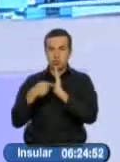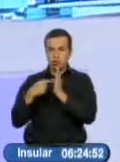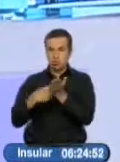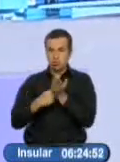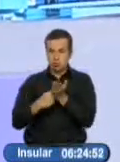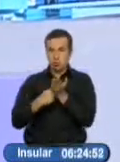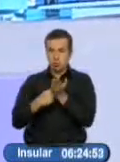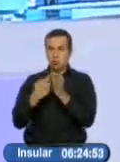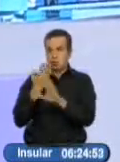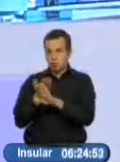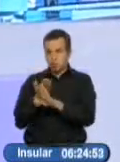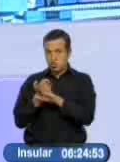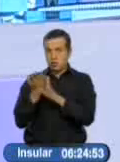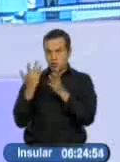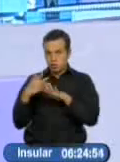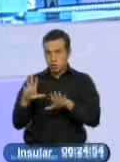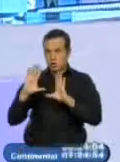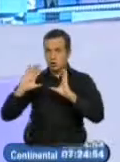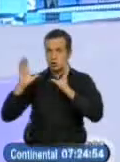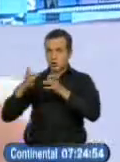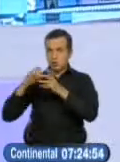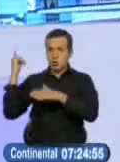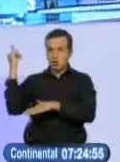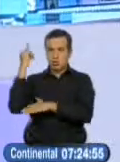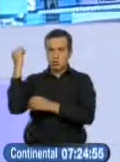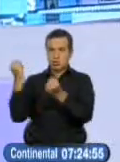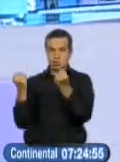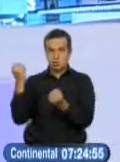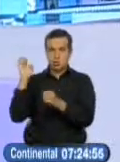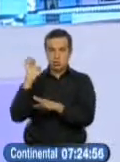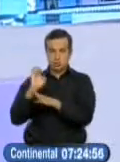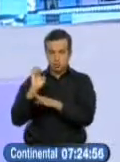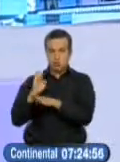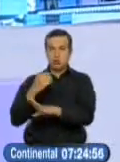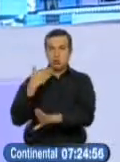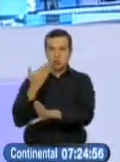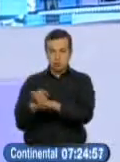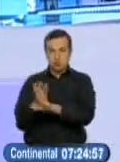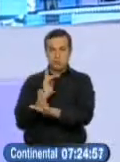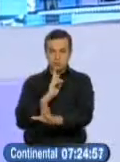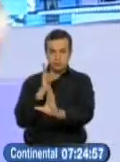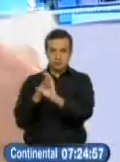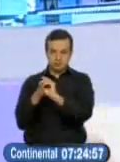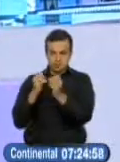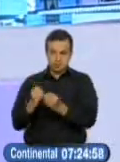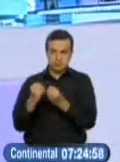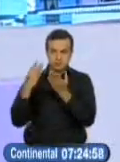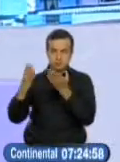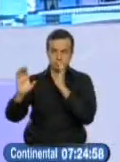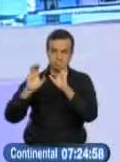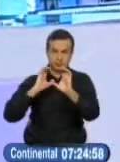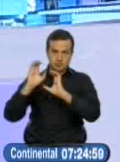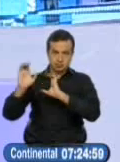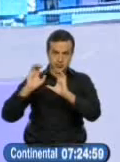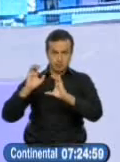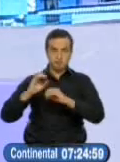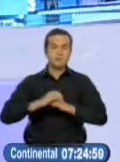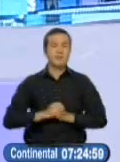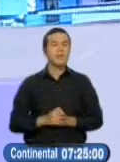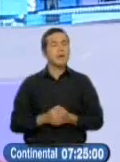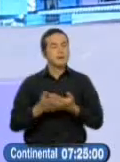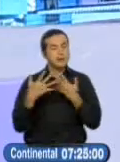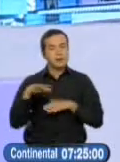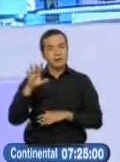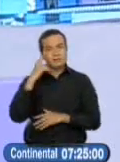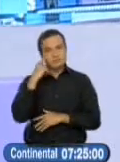nosotros indirectamente a través de la Cámara de la Industria Automotriz Ecuatoriana estamos participando en estas conversaciones y estamos